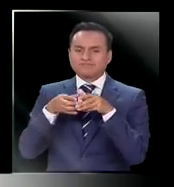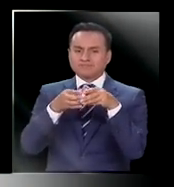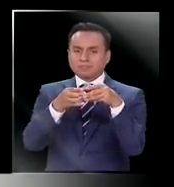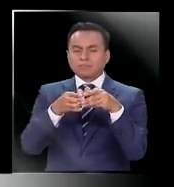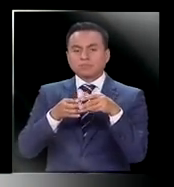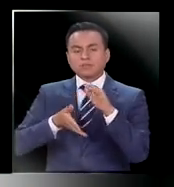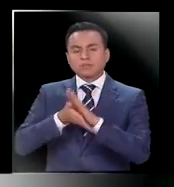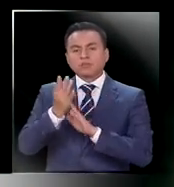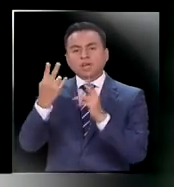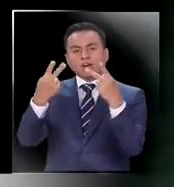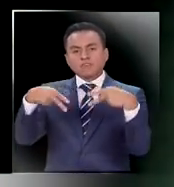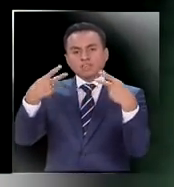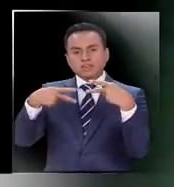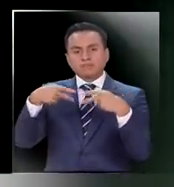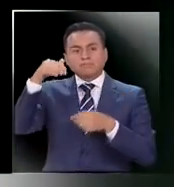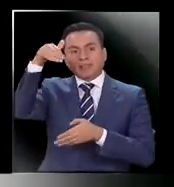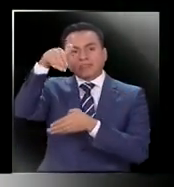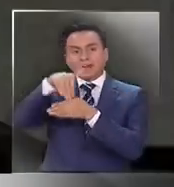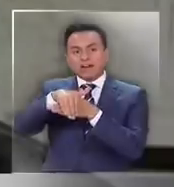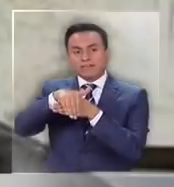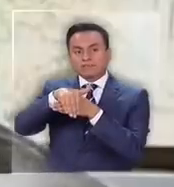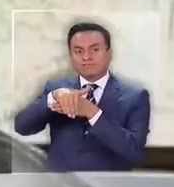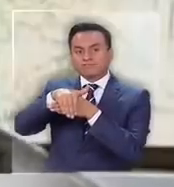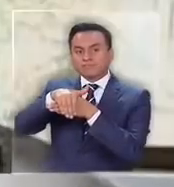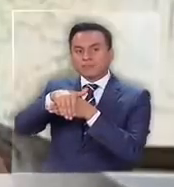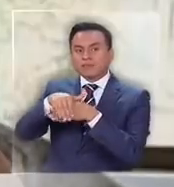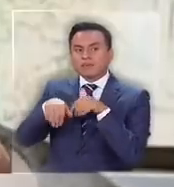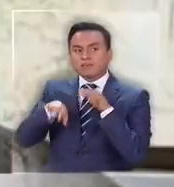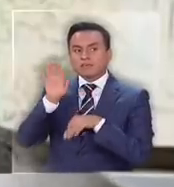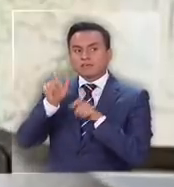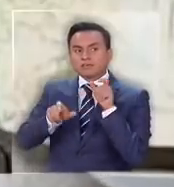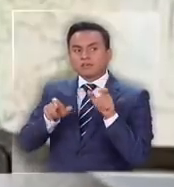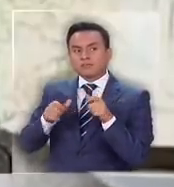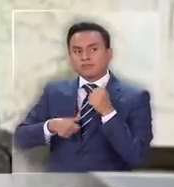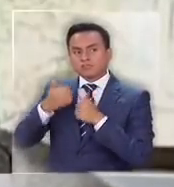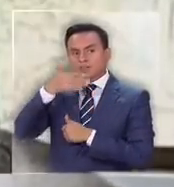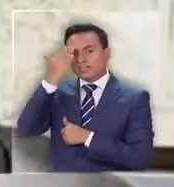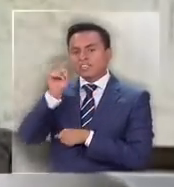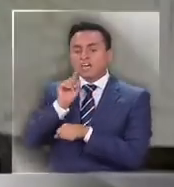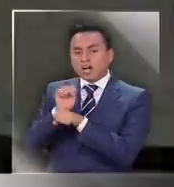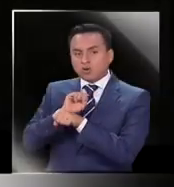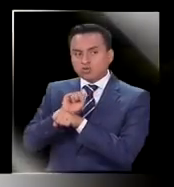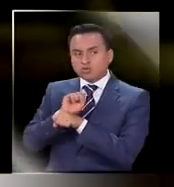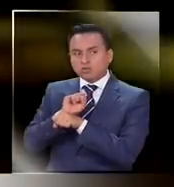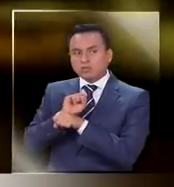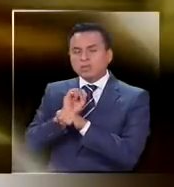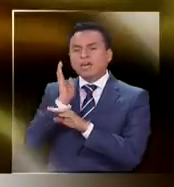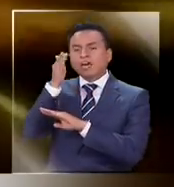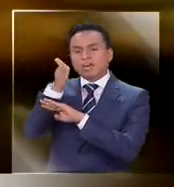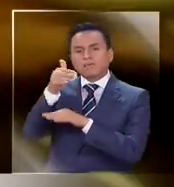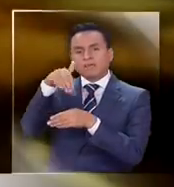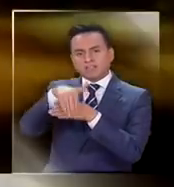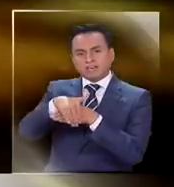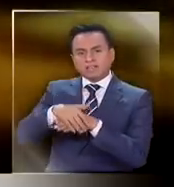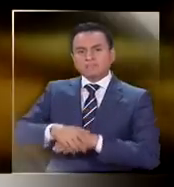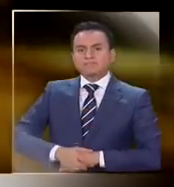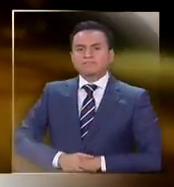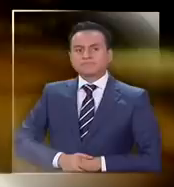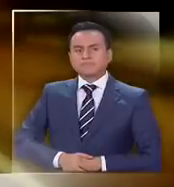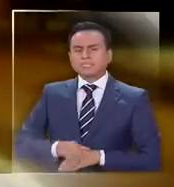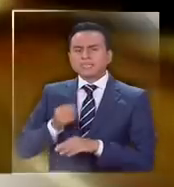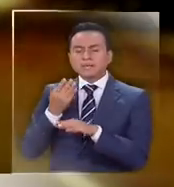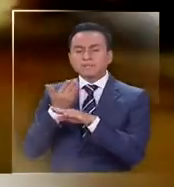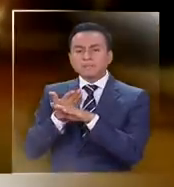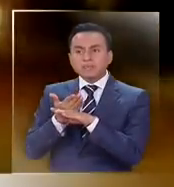Y partimos a Viña. Llegó la tarde, y en la tarde generalmente llegaban los que eran profesionales y tenían auto, llegaban a visitar en la tarde. Y les pide